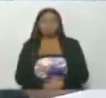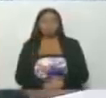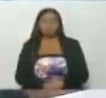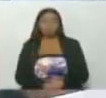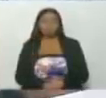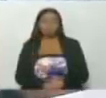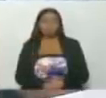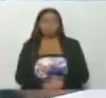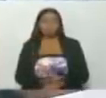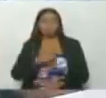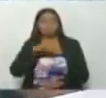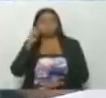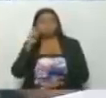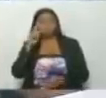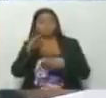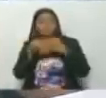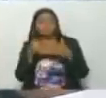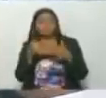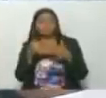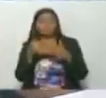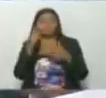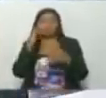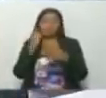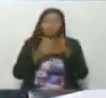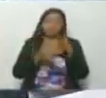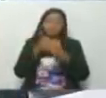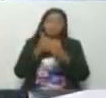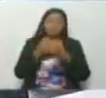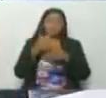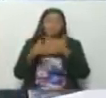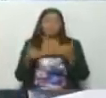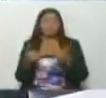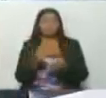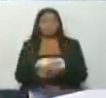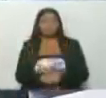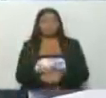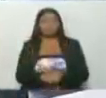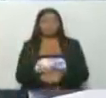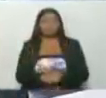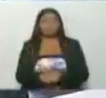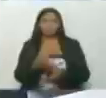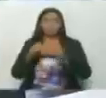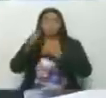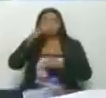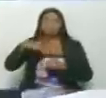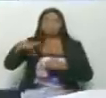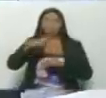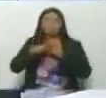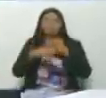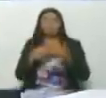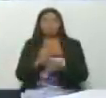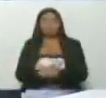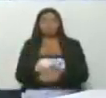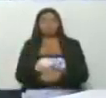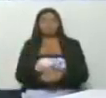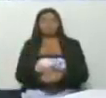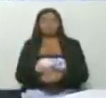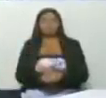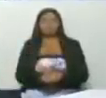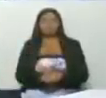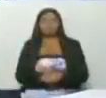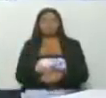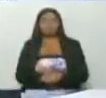despiadados que note que se ha registrado en contra del pueblo venezolano la base material